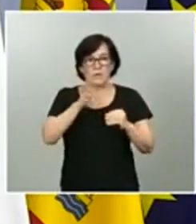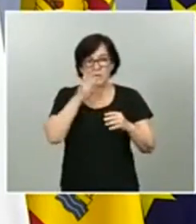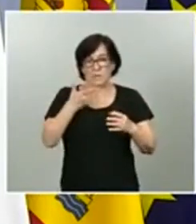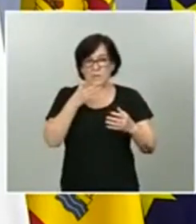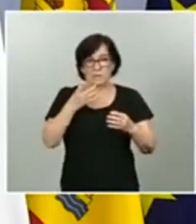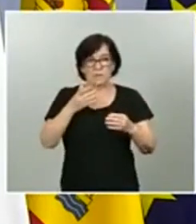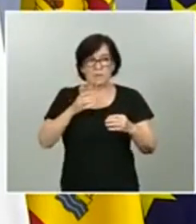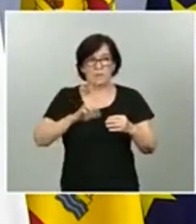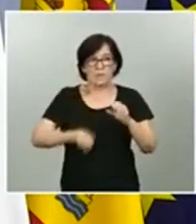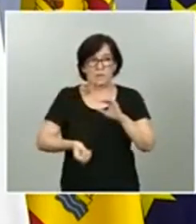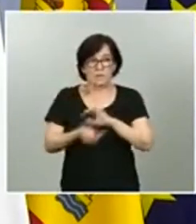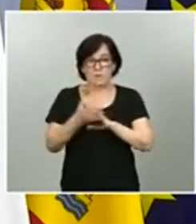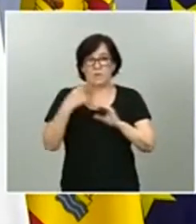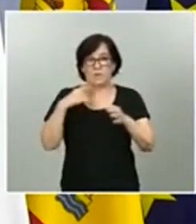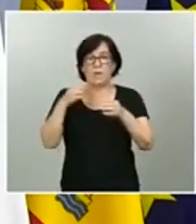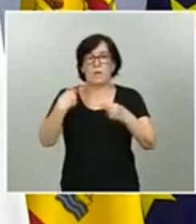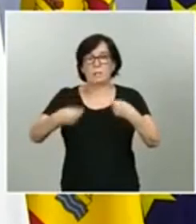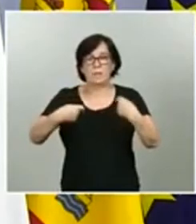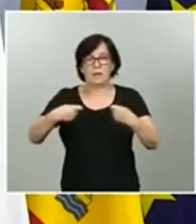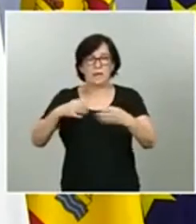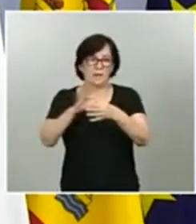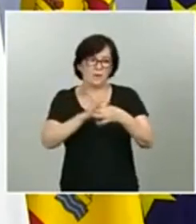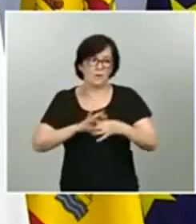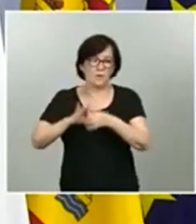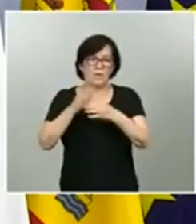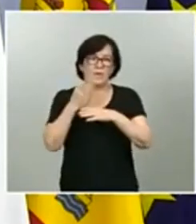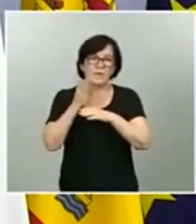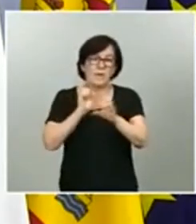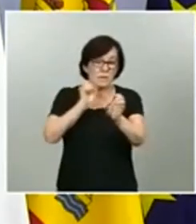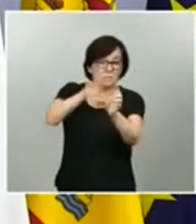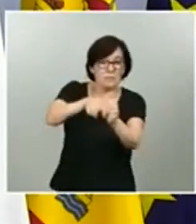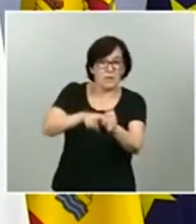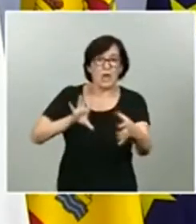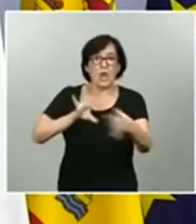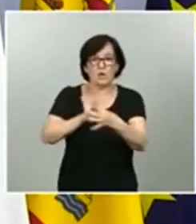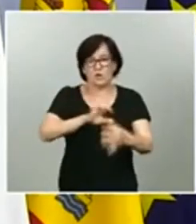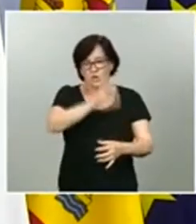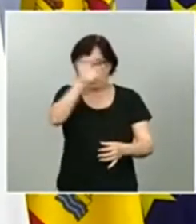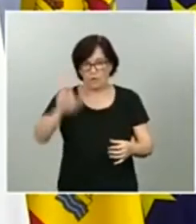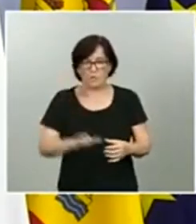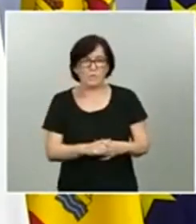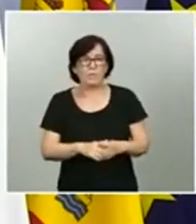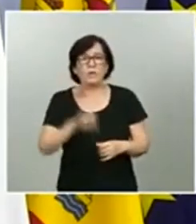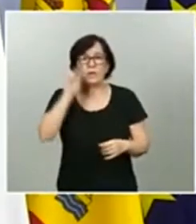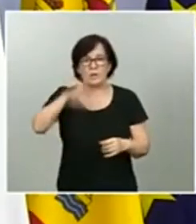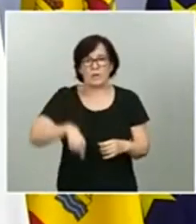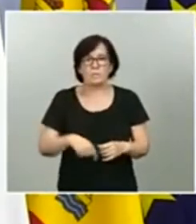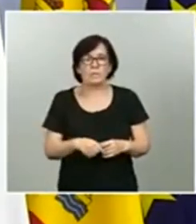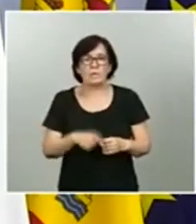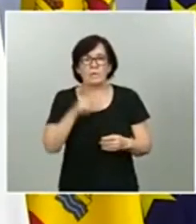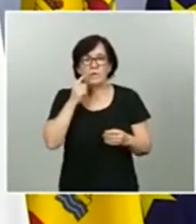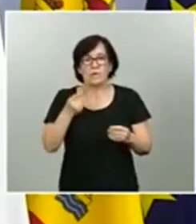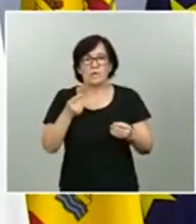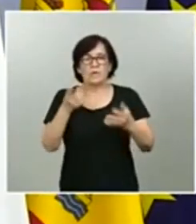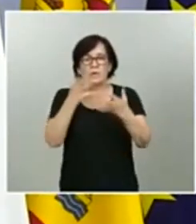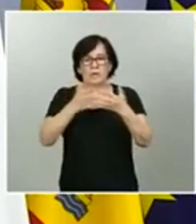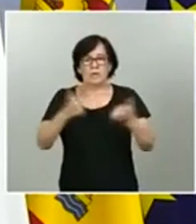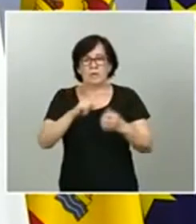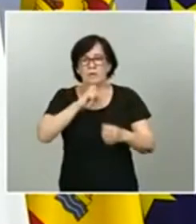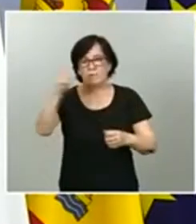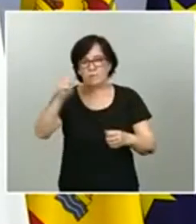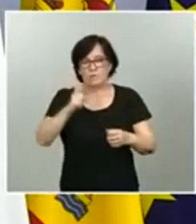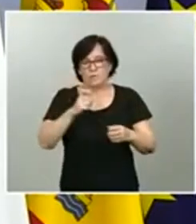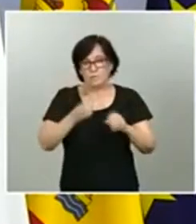mercado único, a lo que representó la entrada de España en la Unión Europea, o incluso también a los tratados fundacionales de la Unión Europea